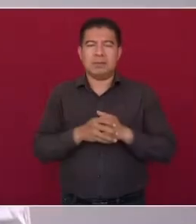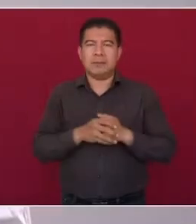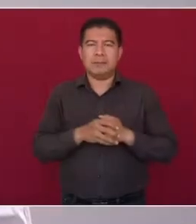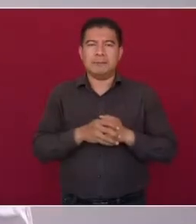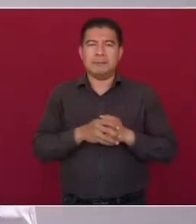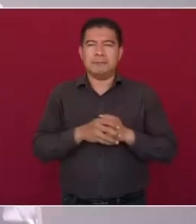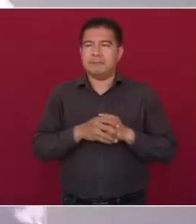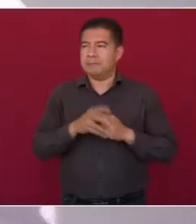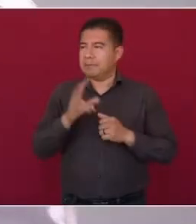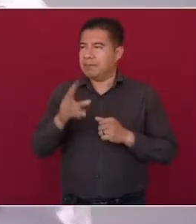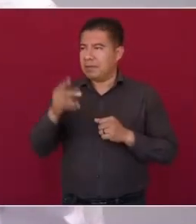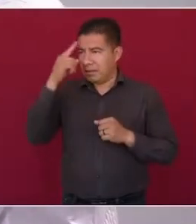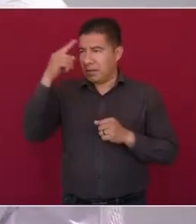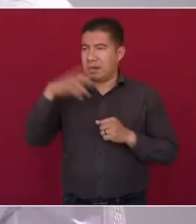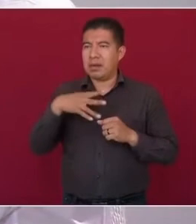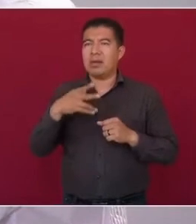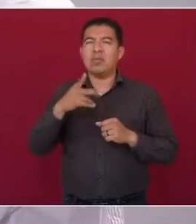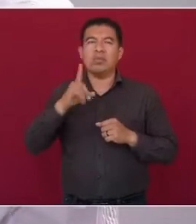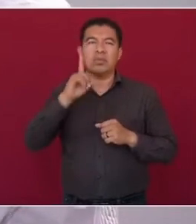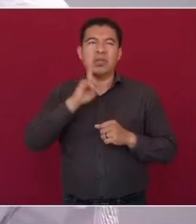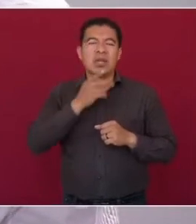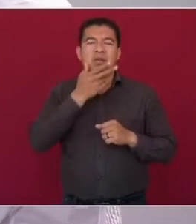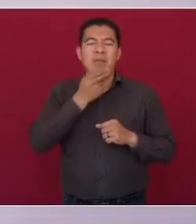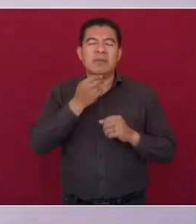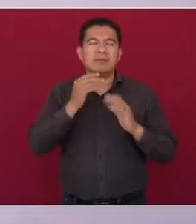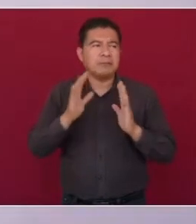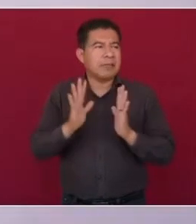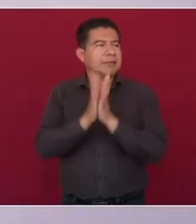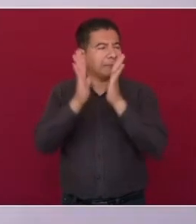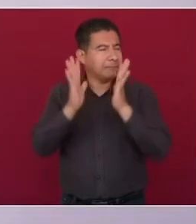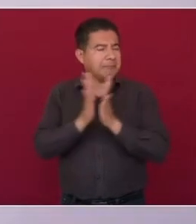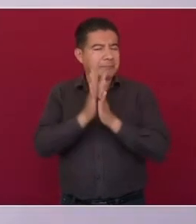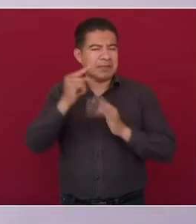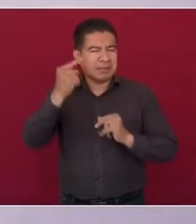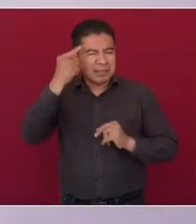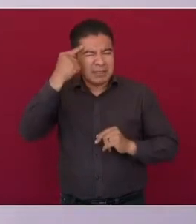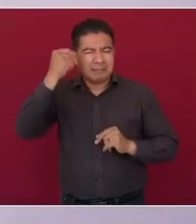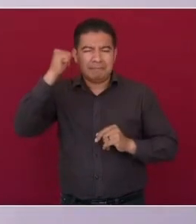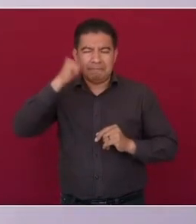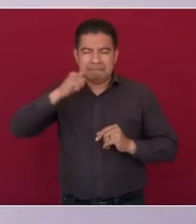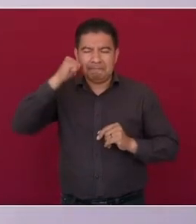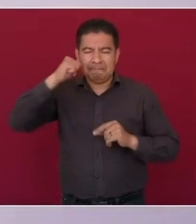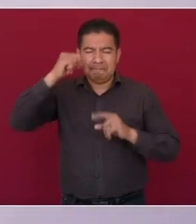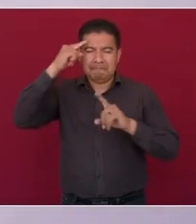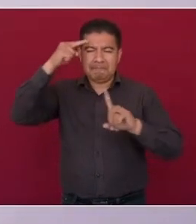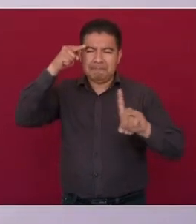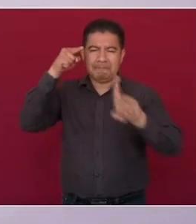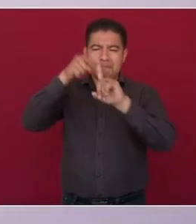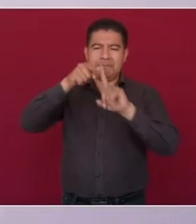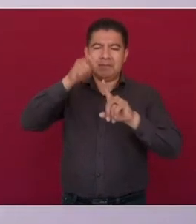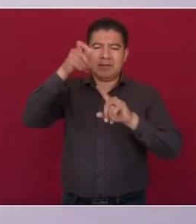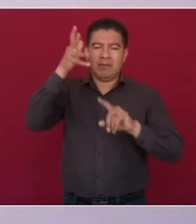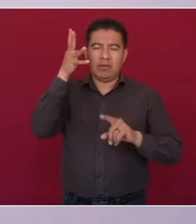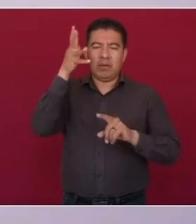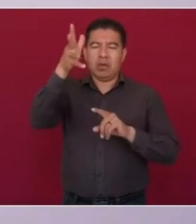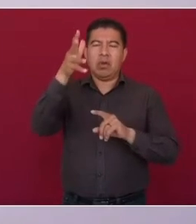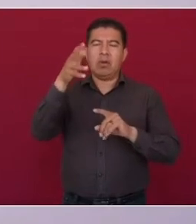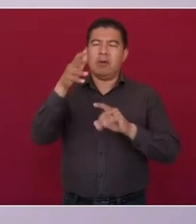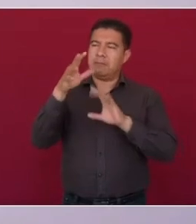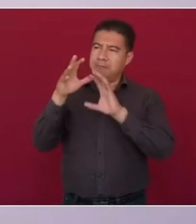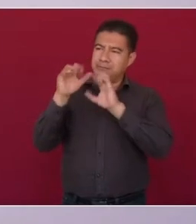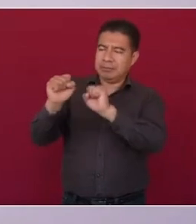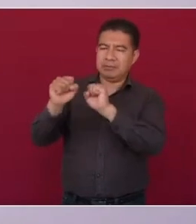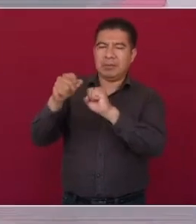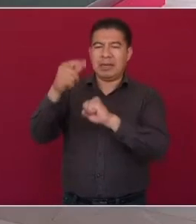con la participación de hombres y de mujeres, pensando siempre en el porvenir de las nuevas